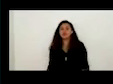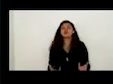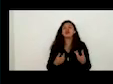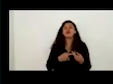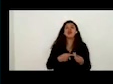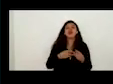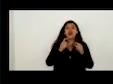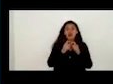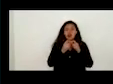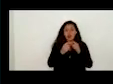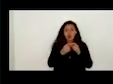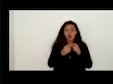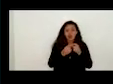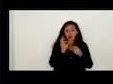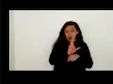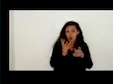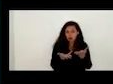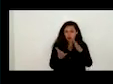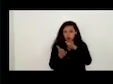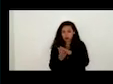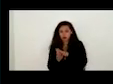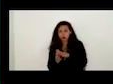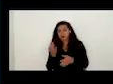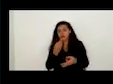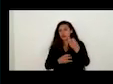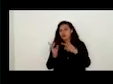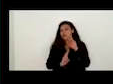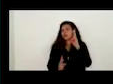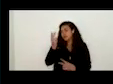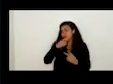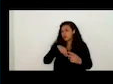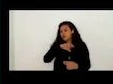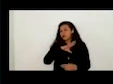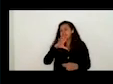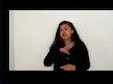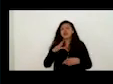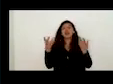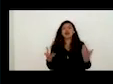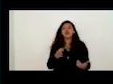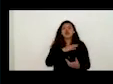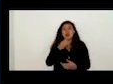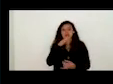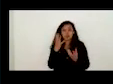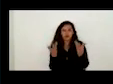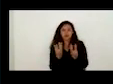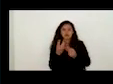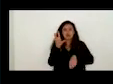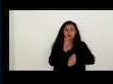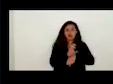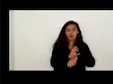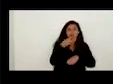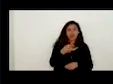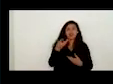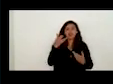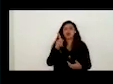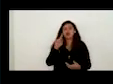espinacas. Toda verdura que nosotros tengamos generalmente se lleva muy bien con el huevo, que es una proteína